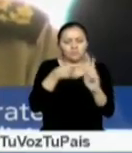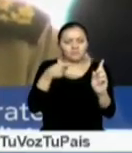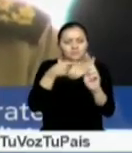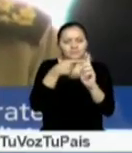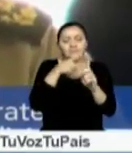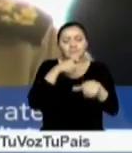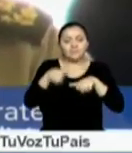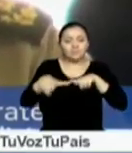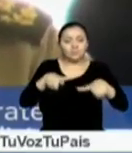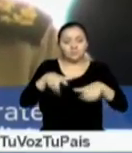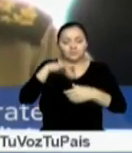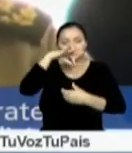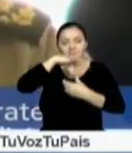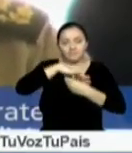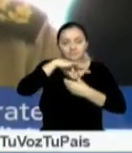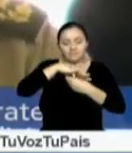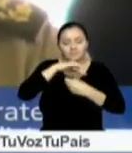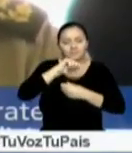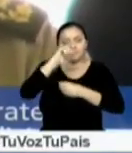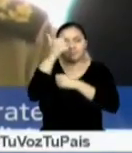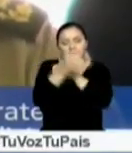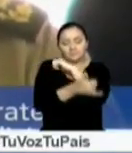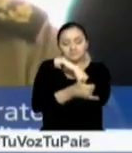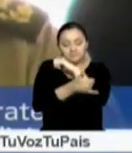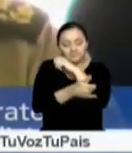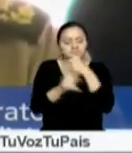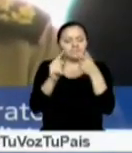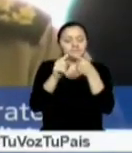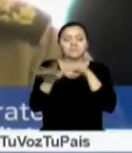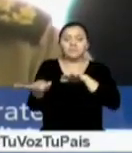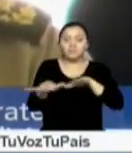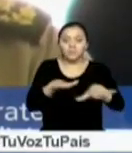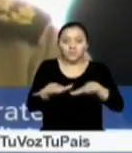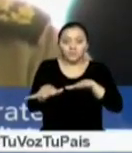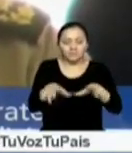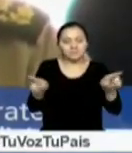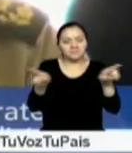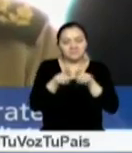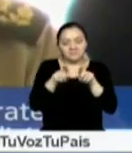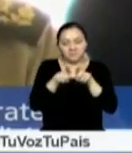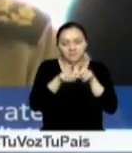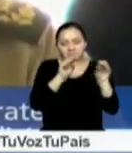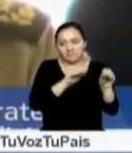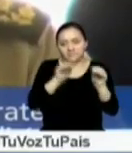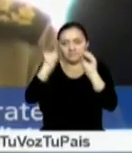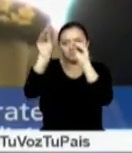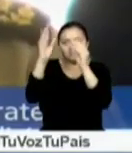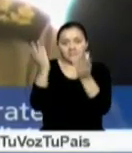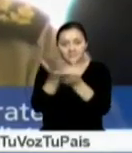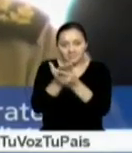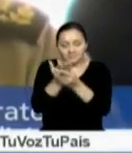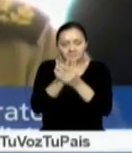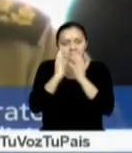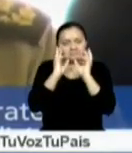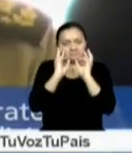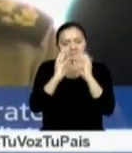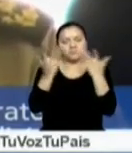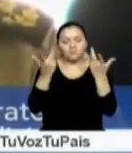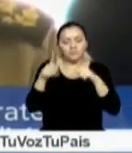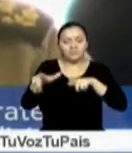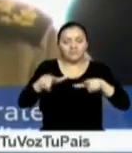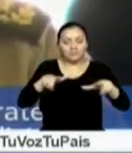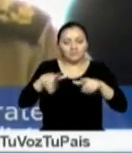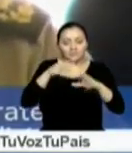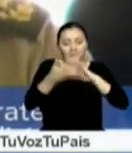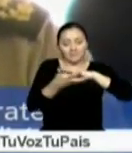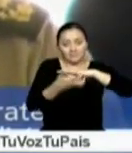recintos electorales en el exterior eh las coordinaciones también en el traslado de aquellas actas de los recintos que no tienen